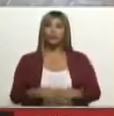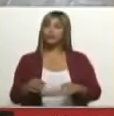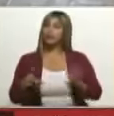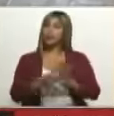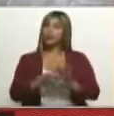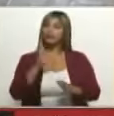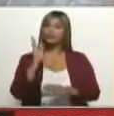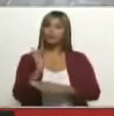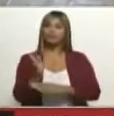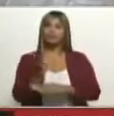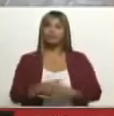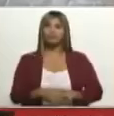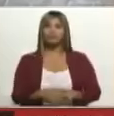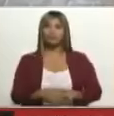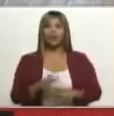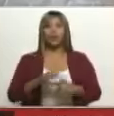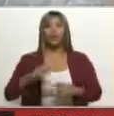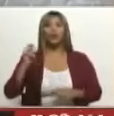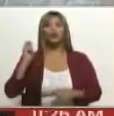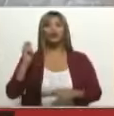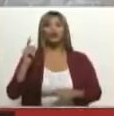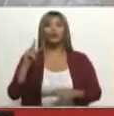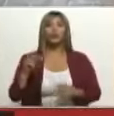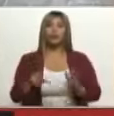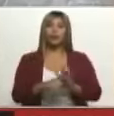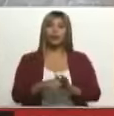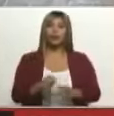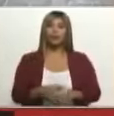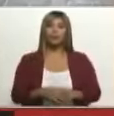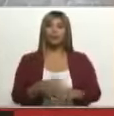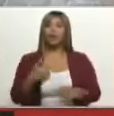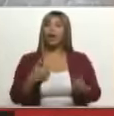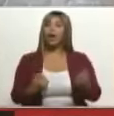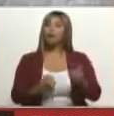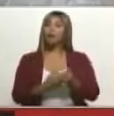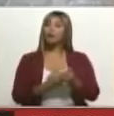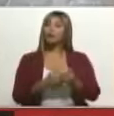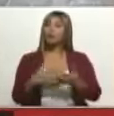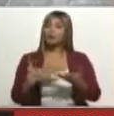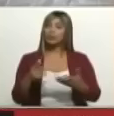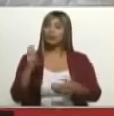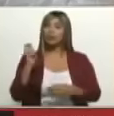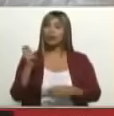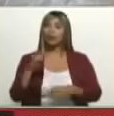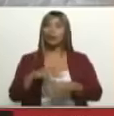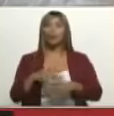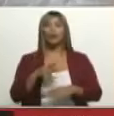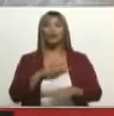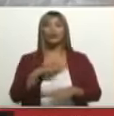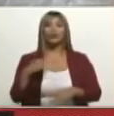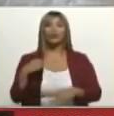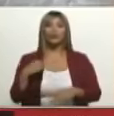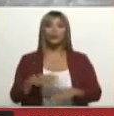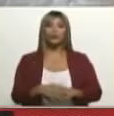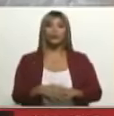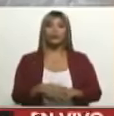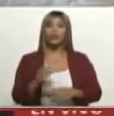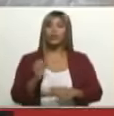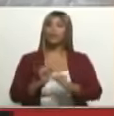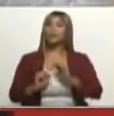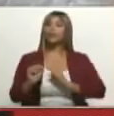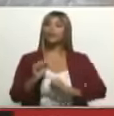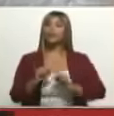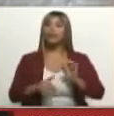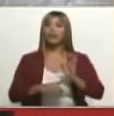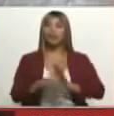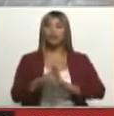la constitución y la ley. Nos apoyamos en la constitución, porque para nosotros la defensa y desarrollo